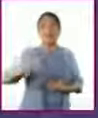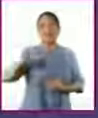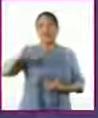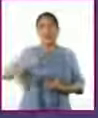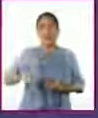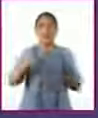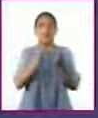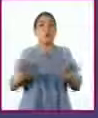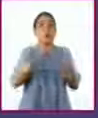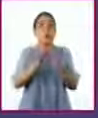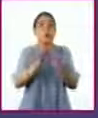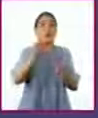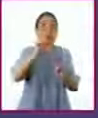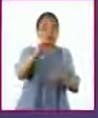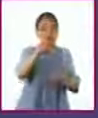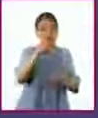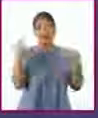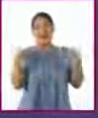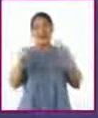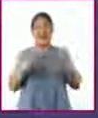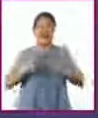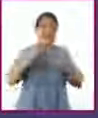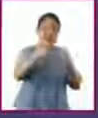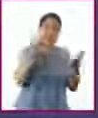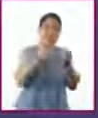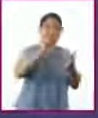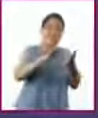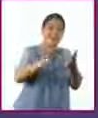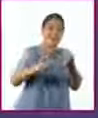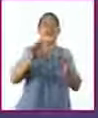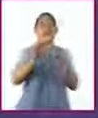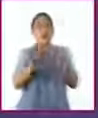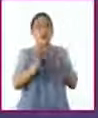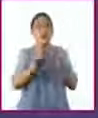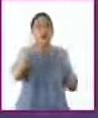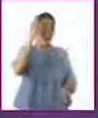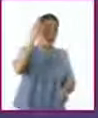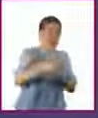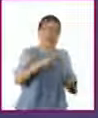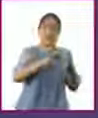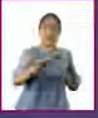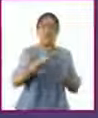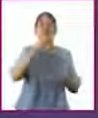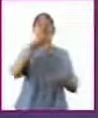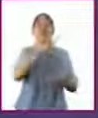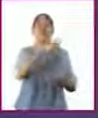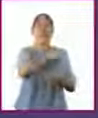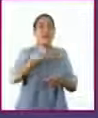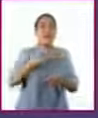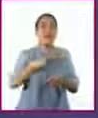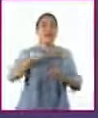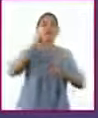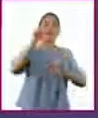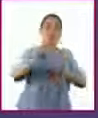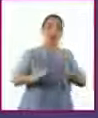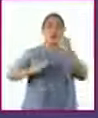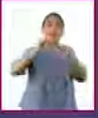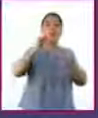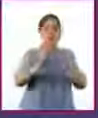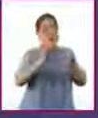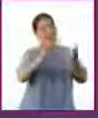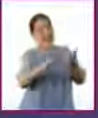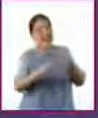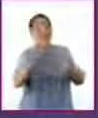les dejen leer una obra literaria, procuren no leerla de último momento. Denle su tiempo y les aseguro que será